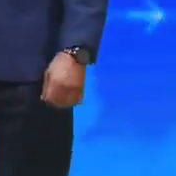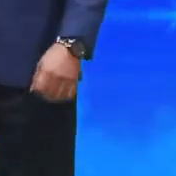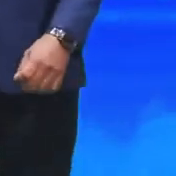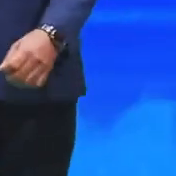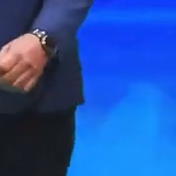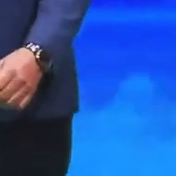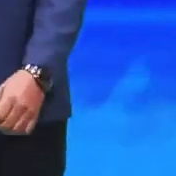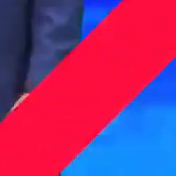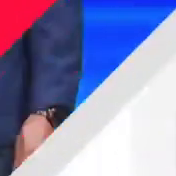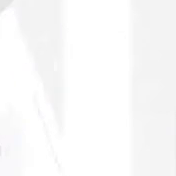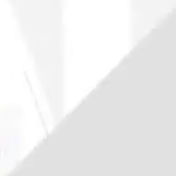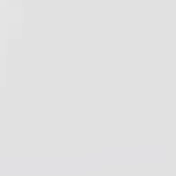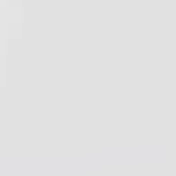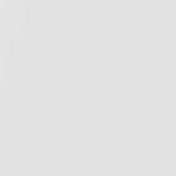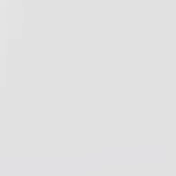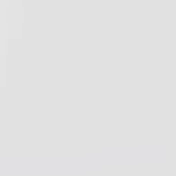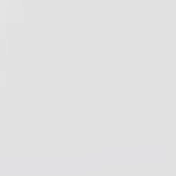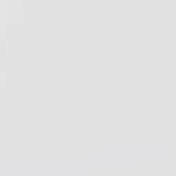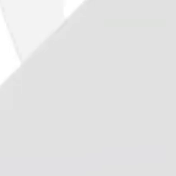televisión de todos.